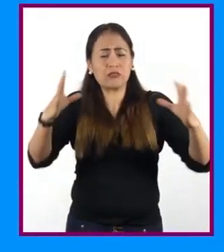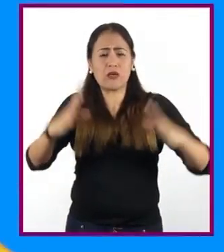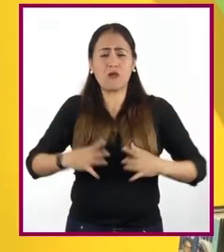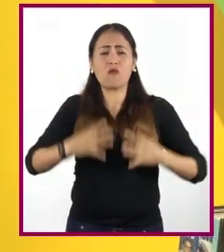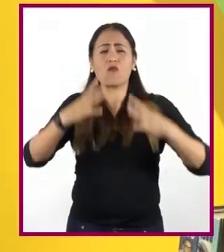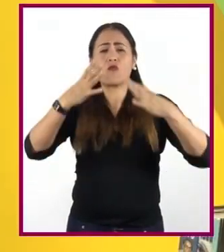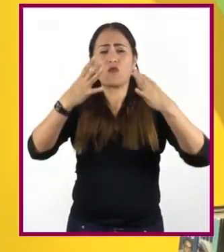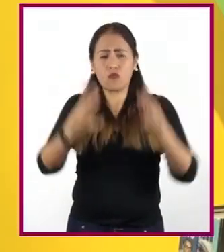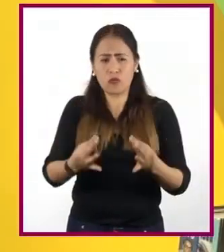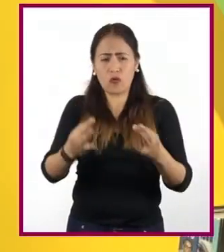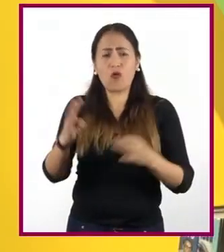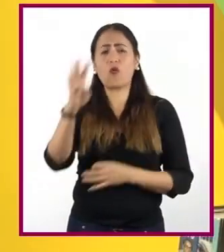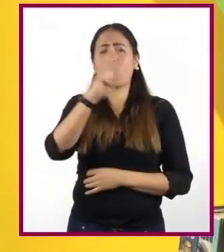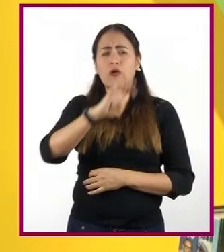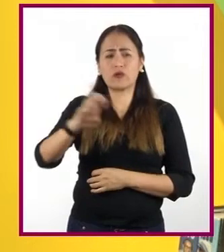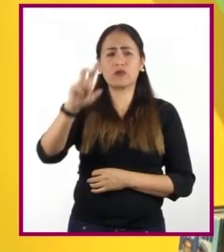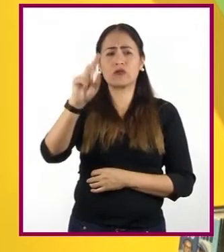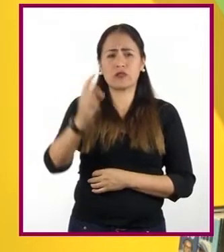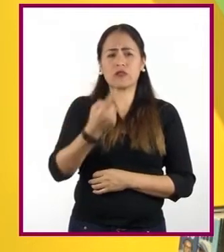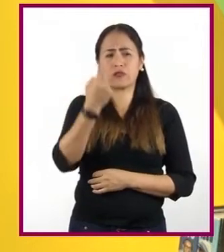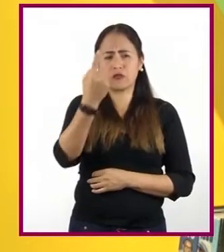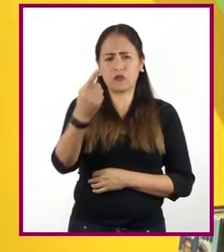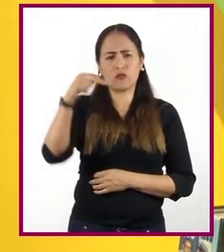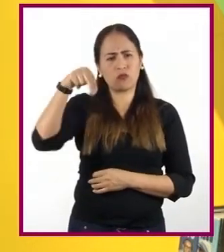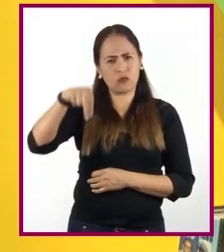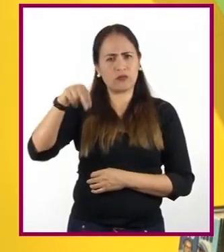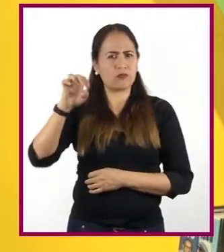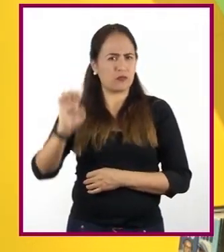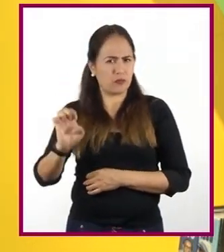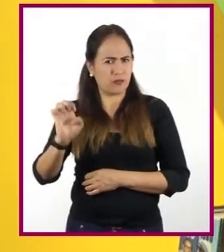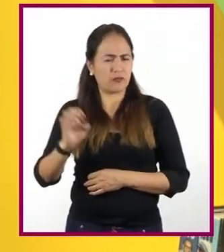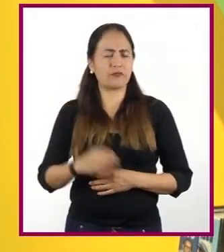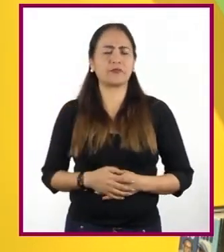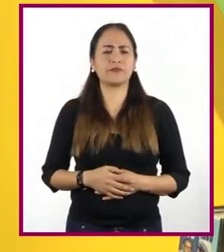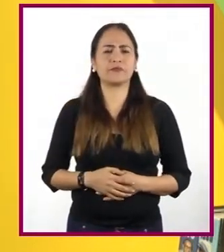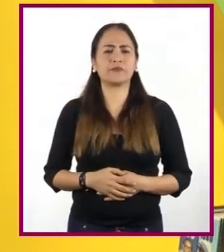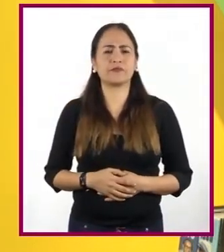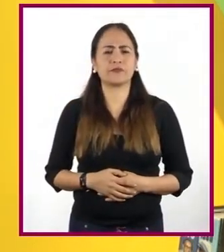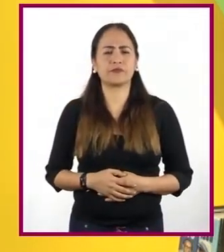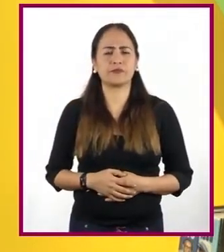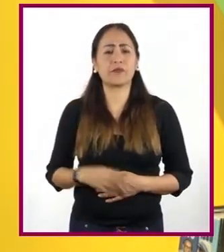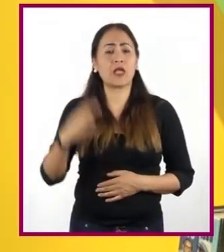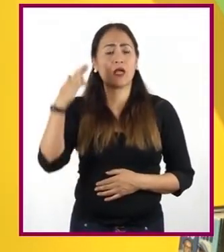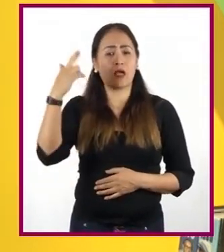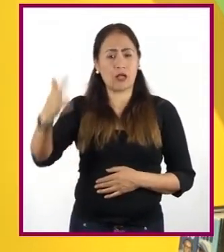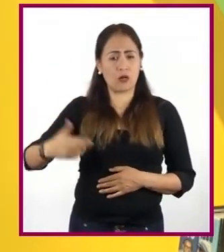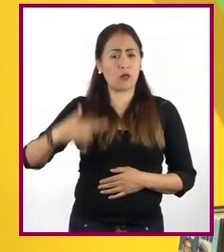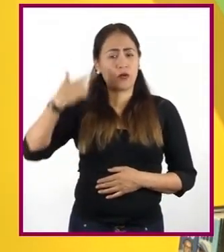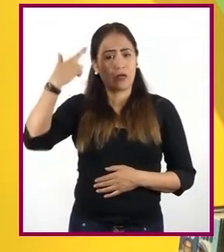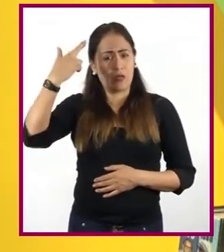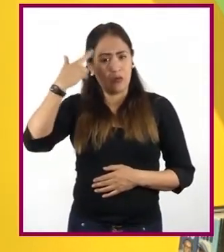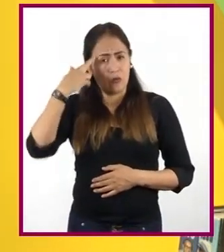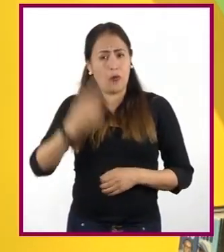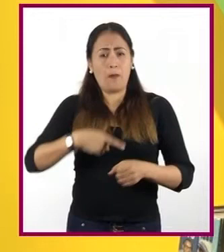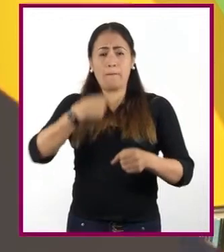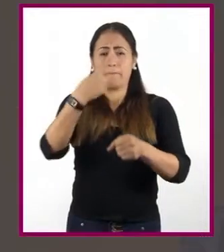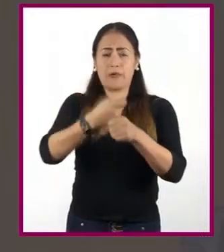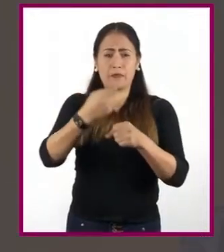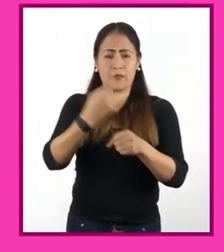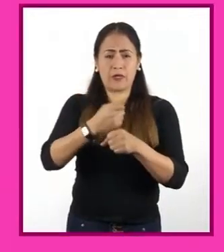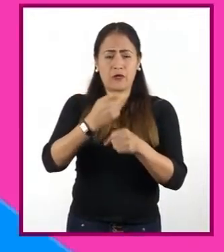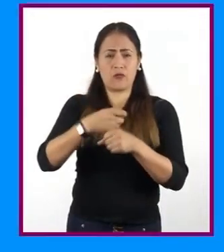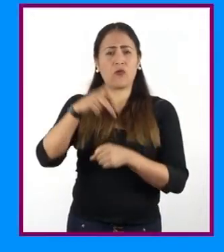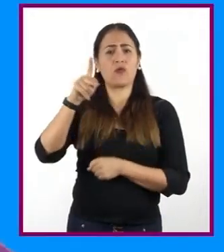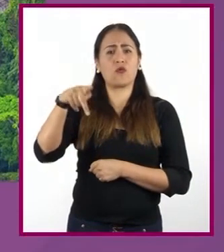palencana en el 431 de nuestra era. Cuando llegó al trono el primer gobernante llamado Cuc